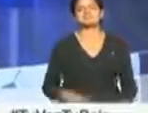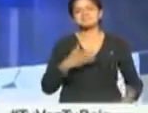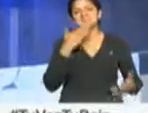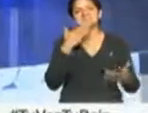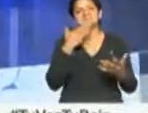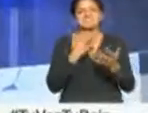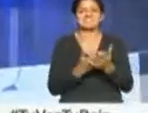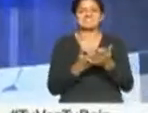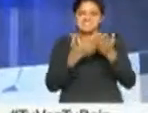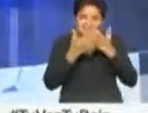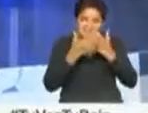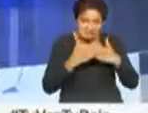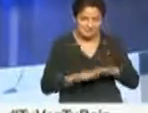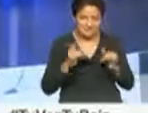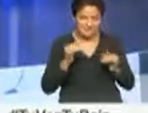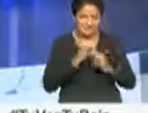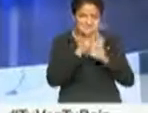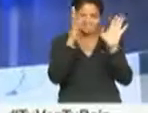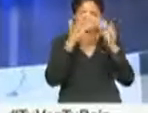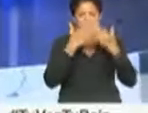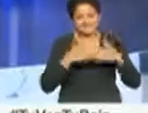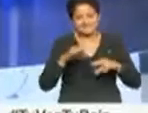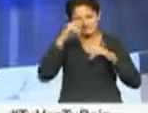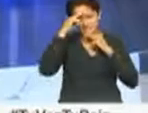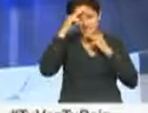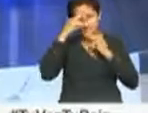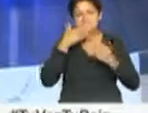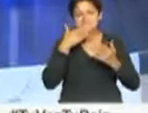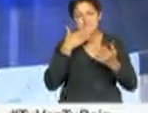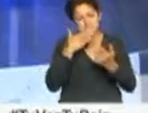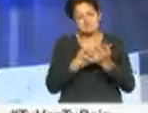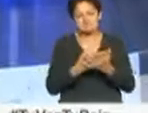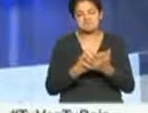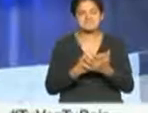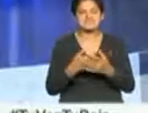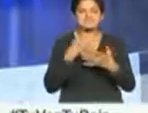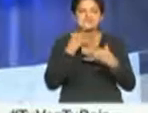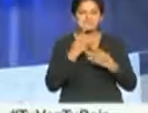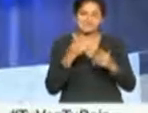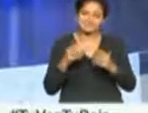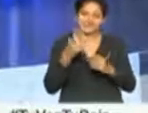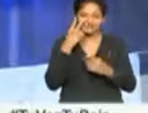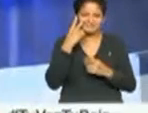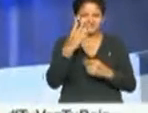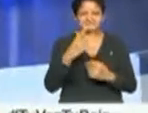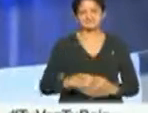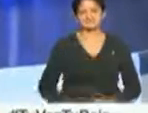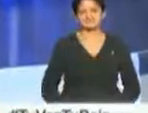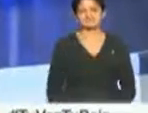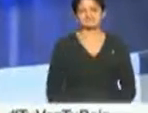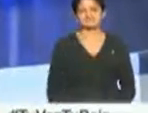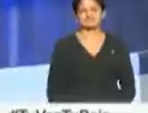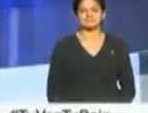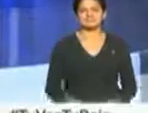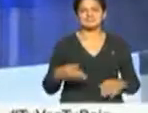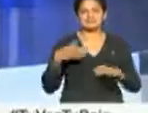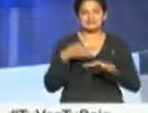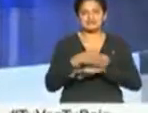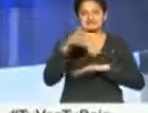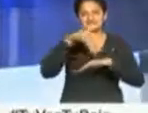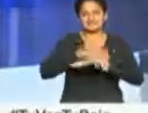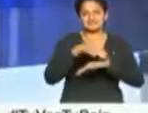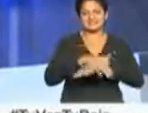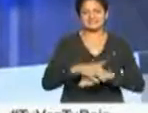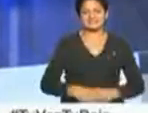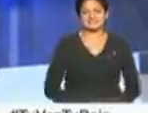Finalizamos la primera emisión de su noticiero ciudadano. Como siempre, es un placer acompañarles a través de la señal de Tele Ciudadana. Nos veremos el día de mañana.